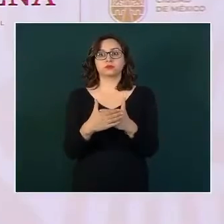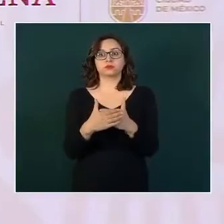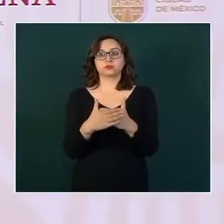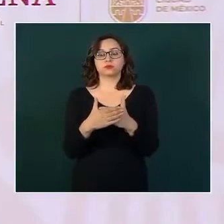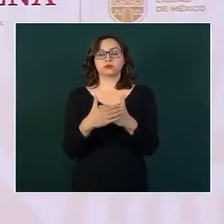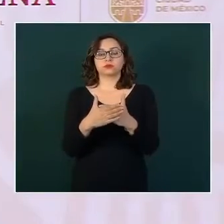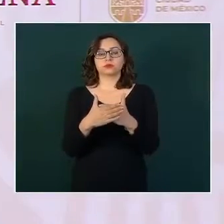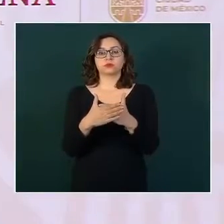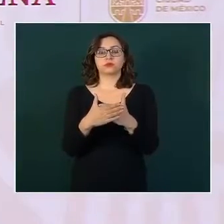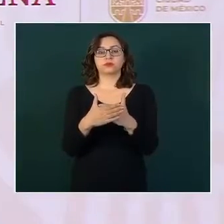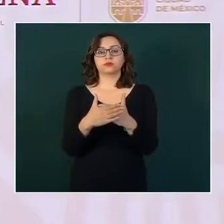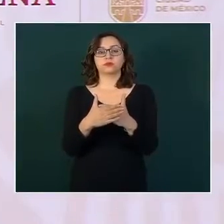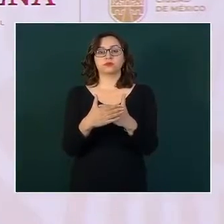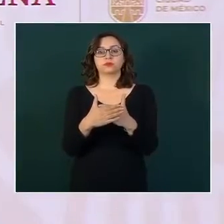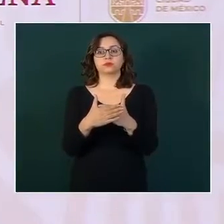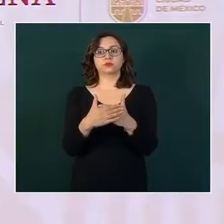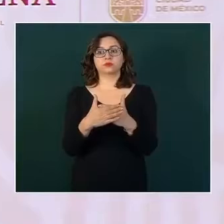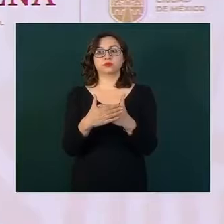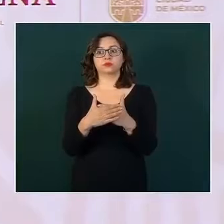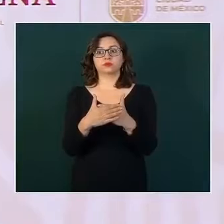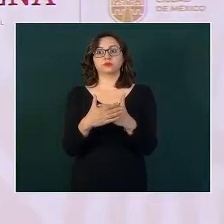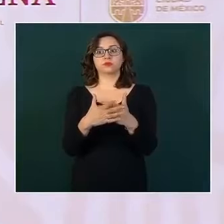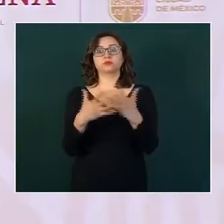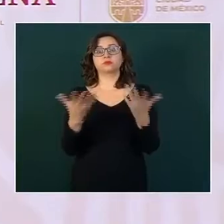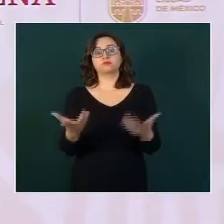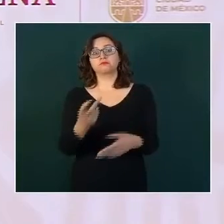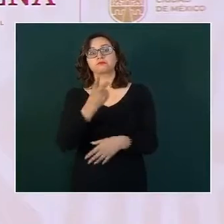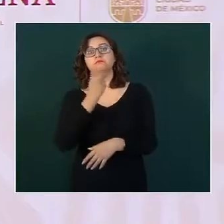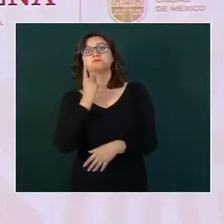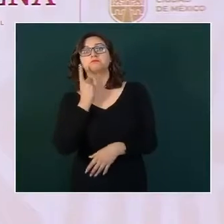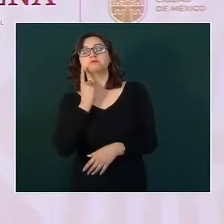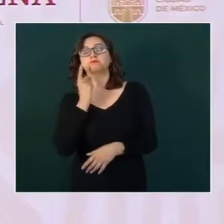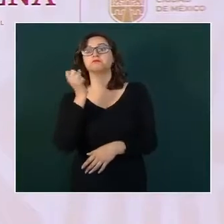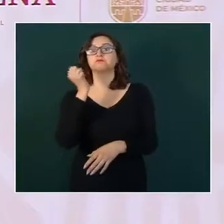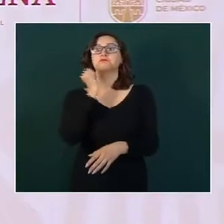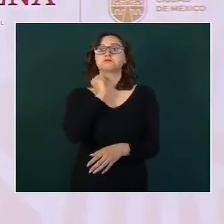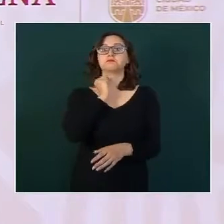aprobada, si así lo deciden los legisladores,